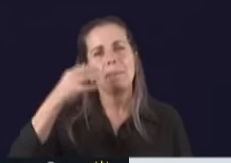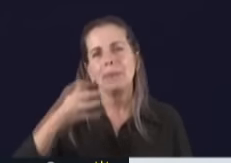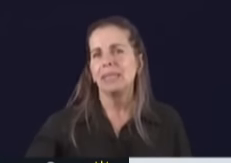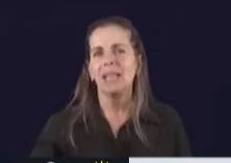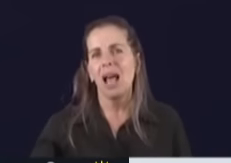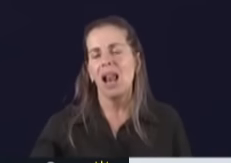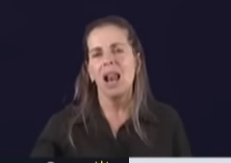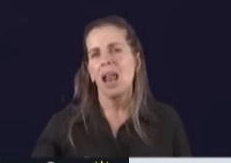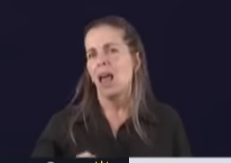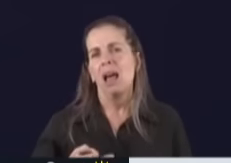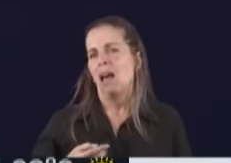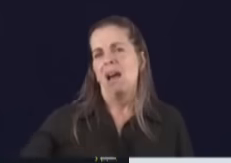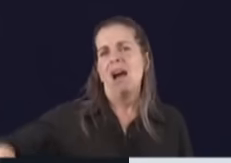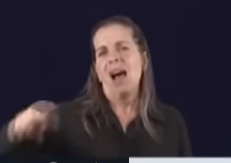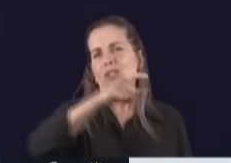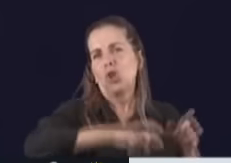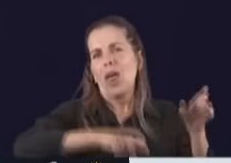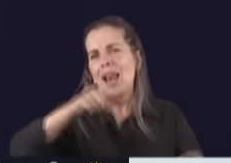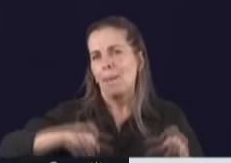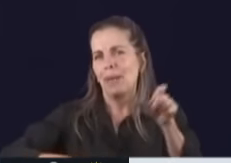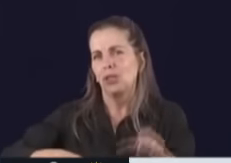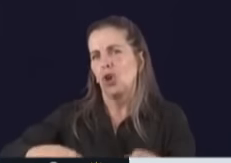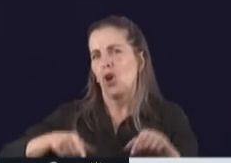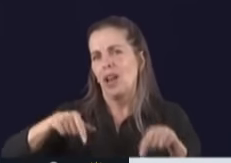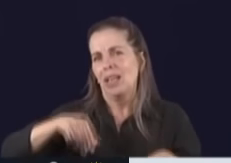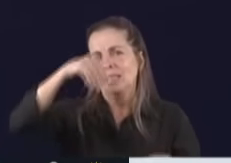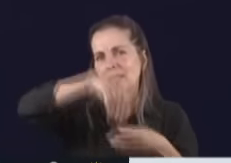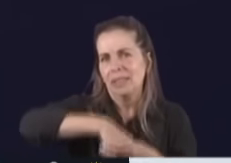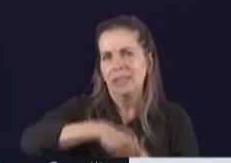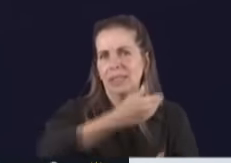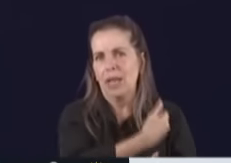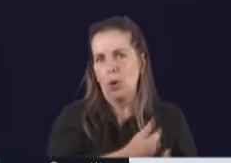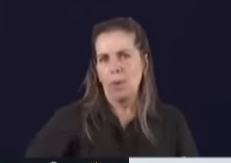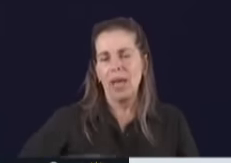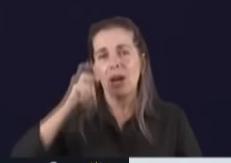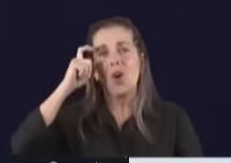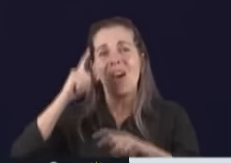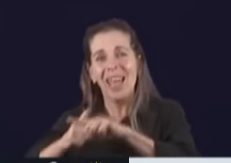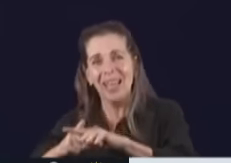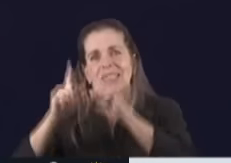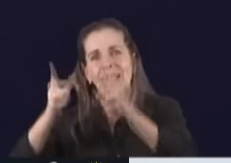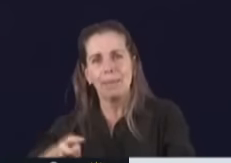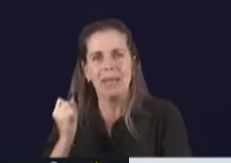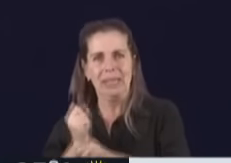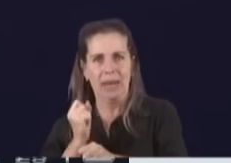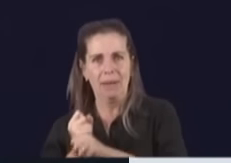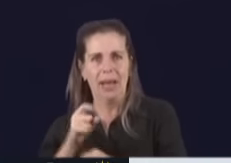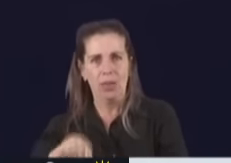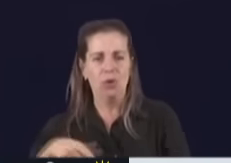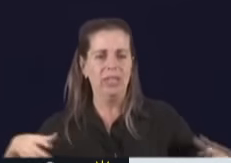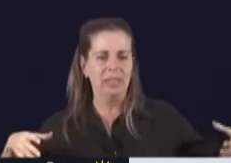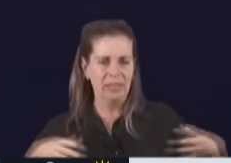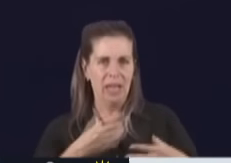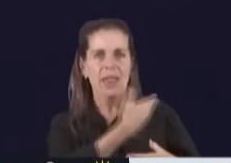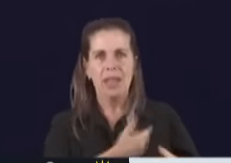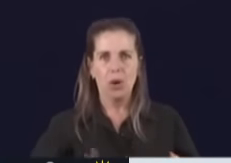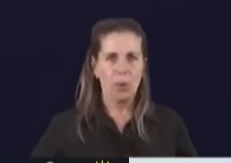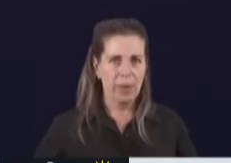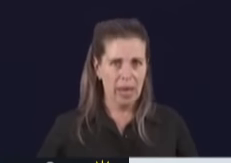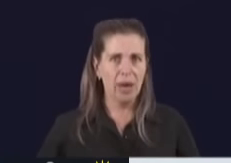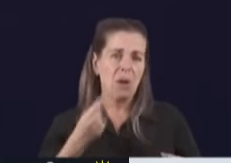los funcionarios que han pasado por este gobierno y que ya no están y que hoy, continuando sus